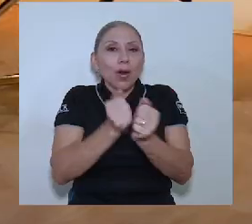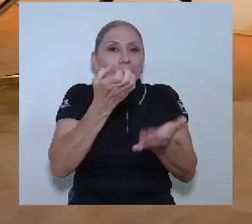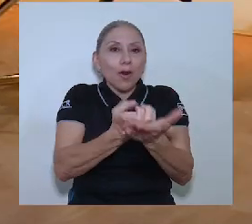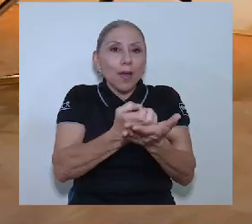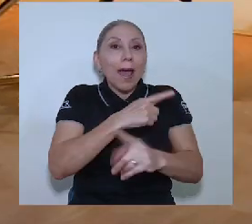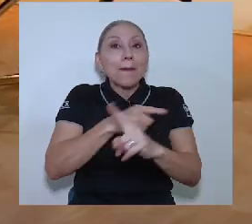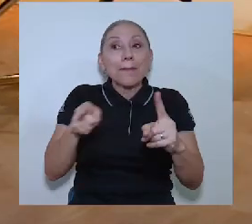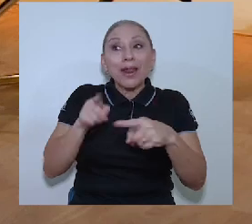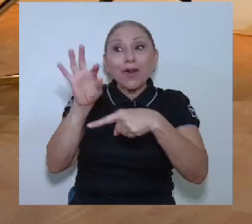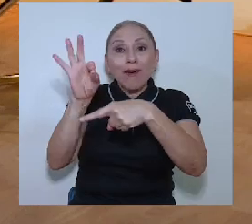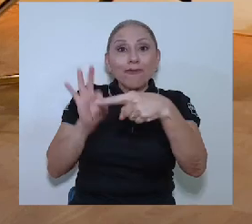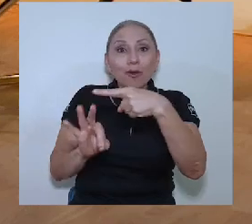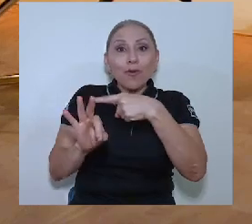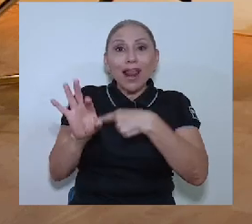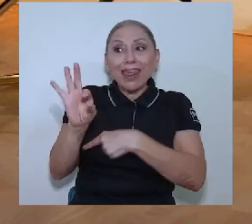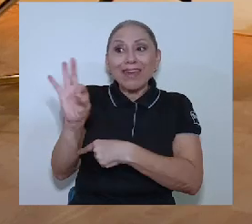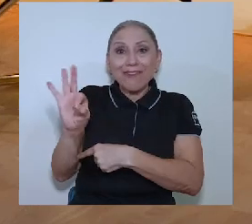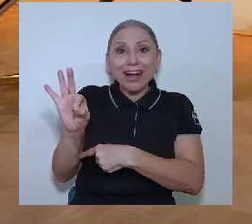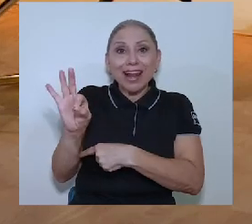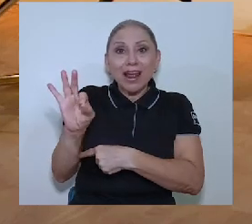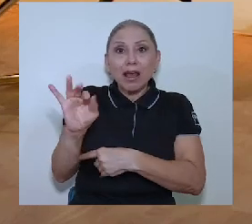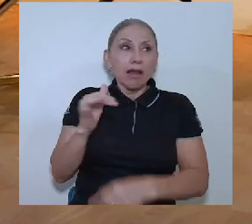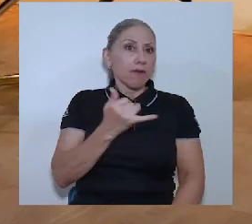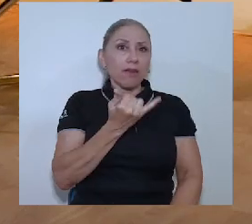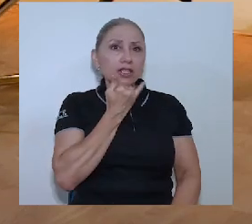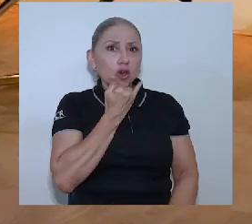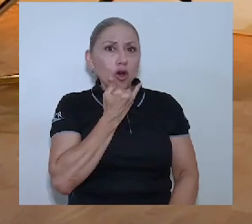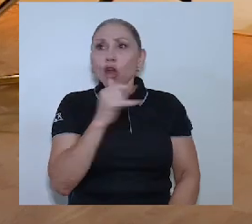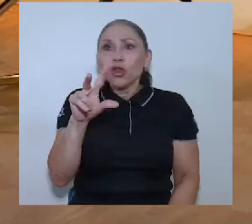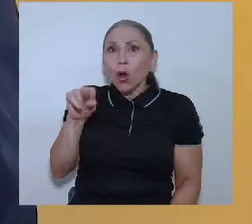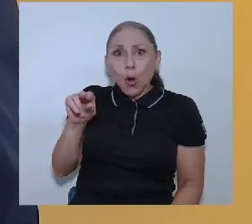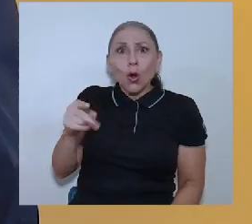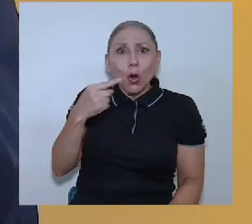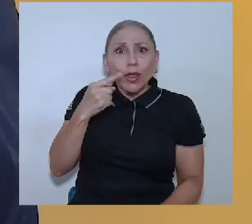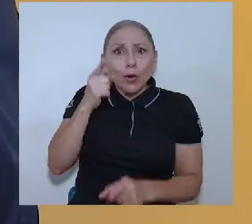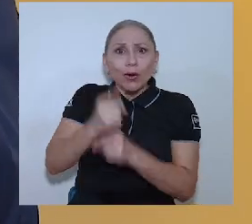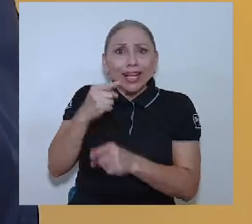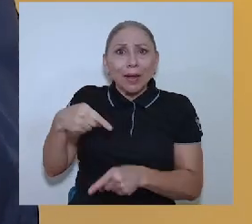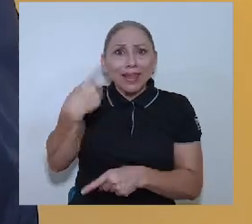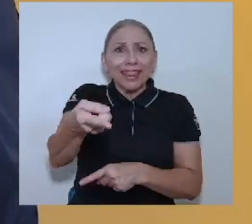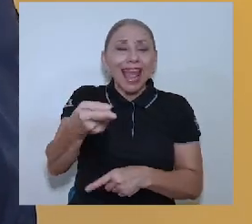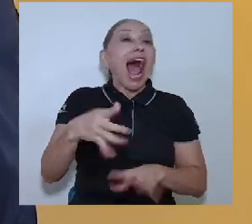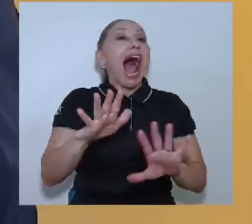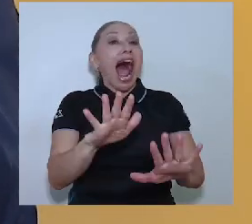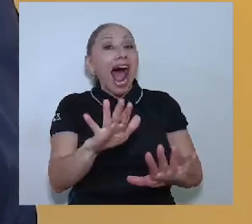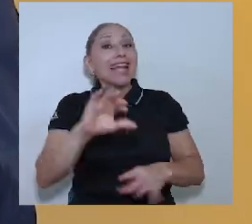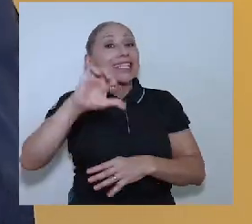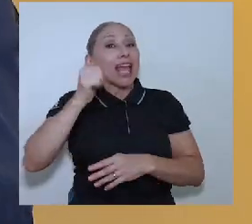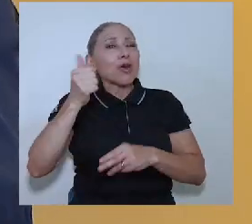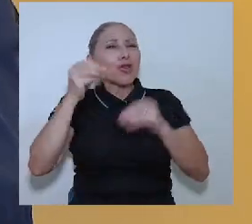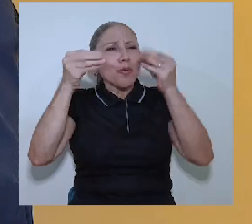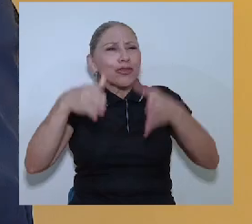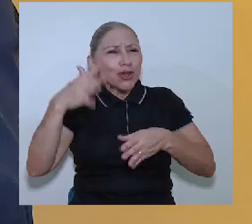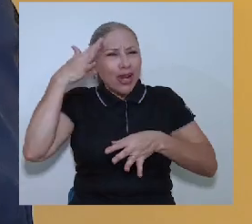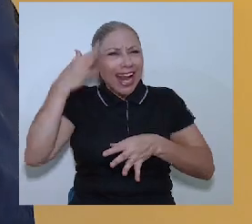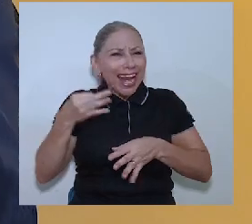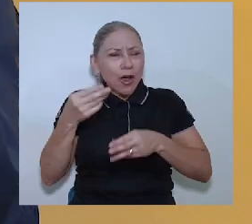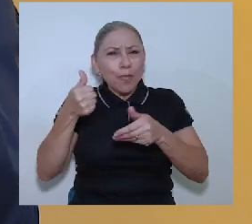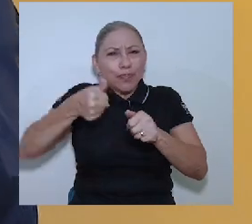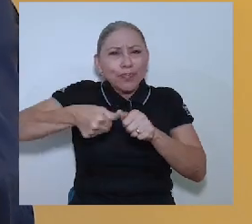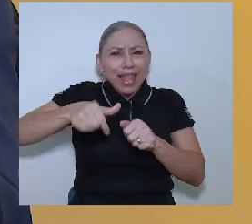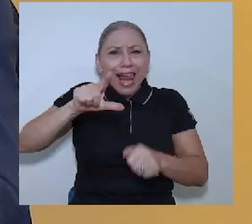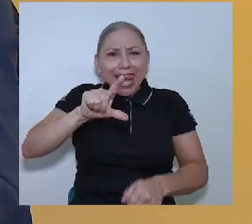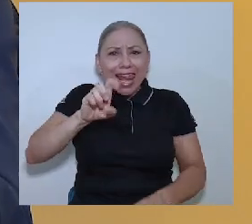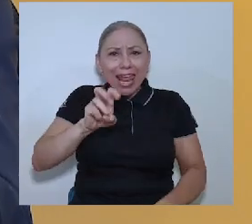Fair falló. No, predijo correctamente. Bueno, es que hay otro profesor, Lewinsky, creo que es, que